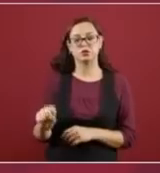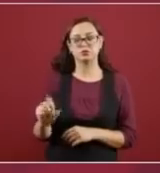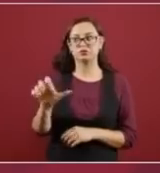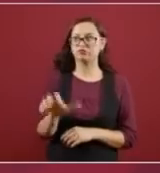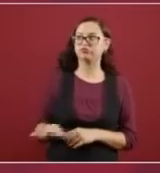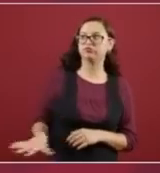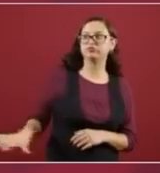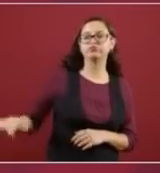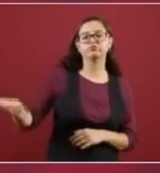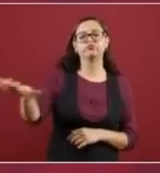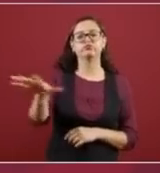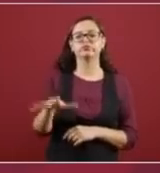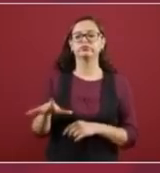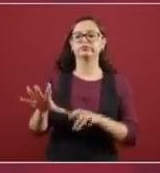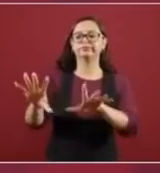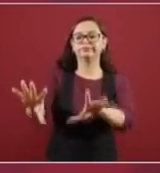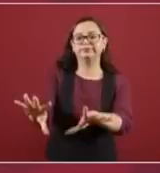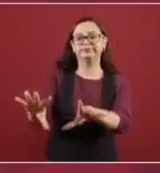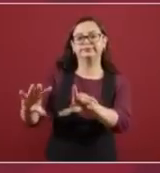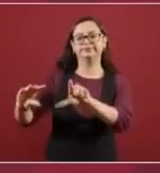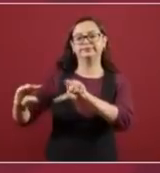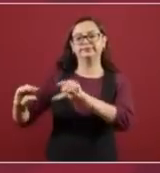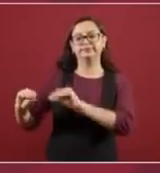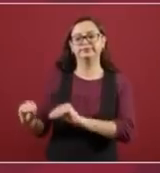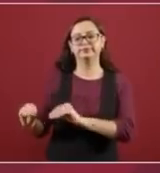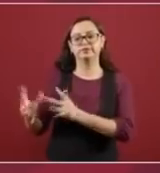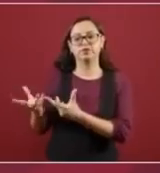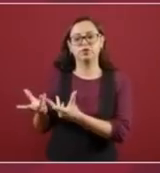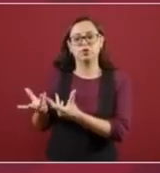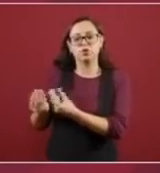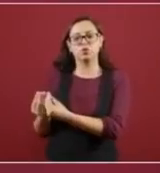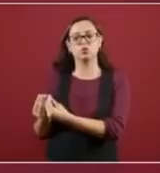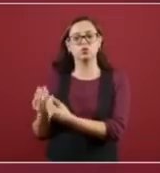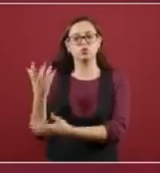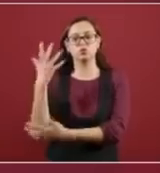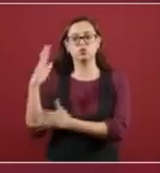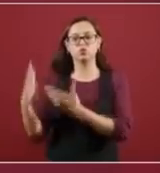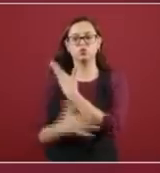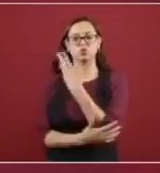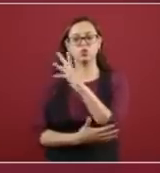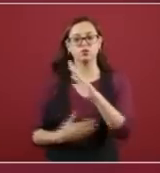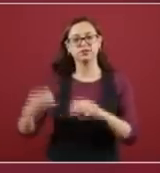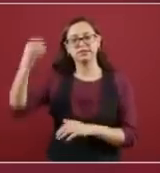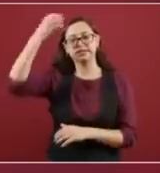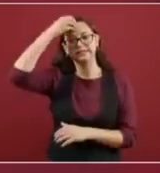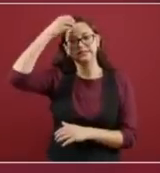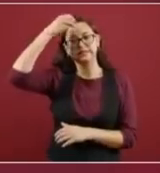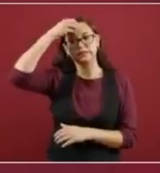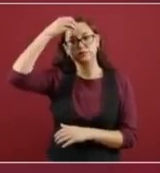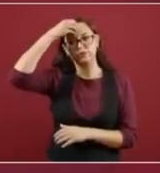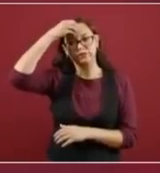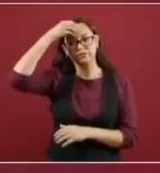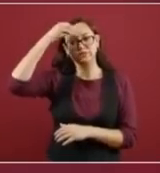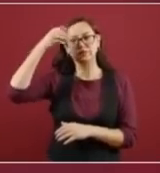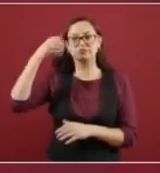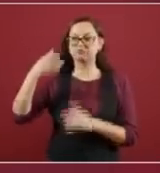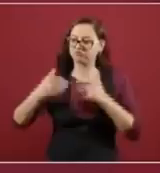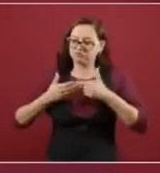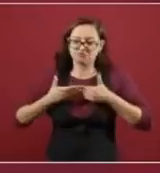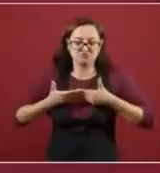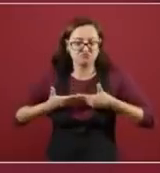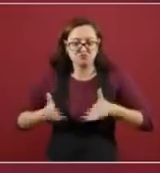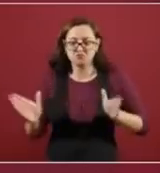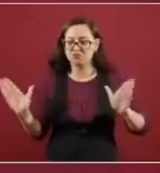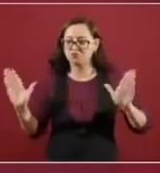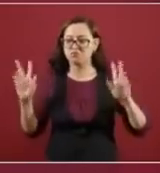El presidente Andrés Manuel López Obrador dio a conocer el proyecto cultural a 3 años para el bosque de Chapultepec, que integrará 800 hectáreas y